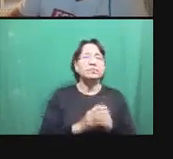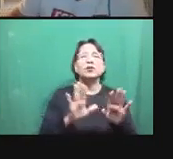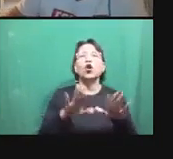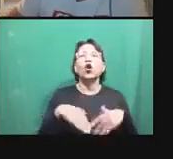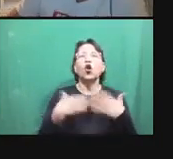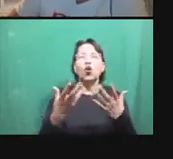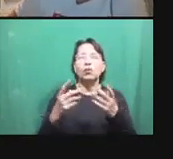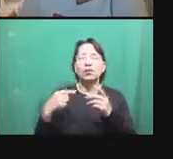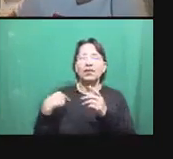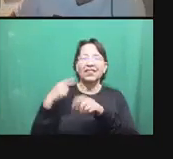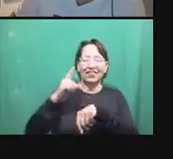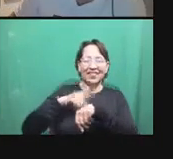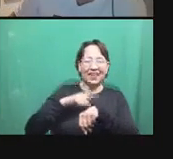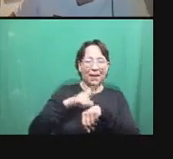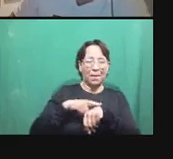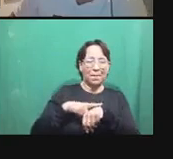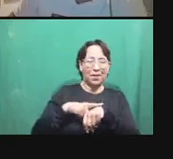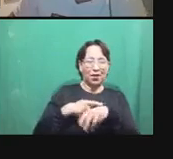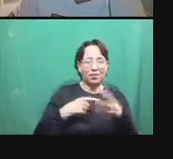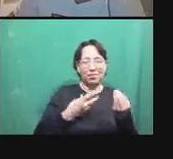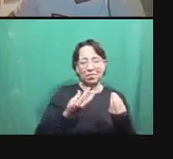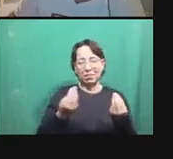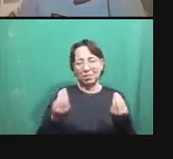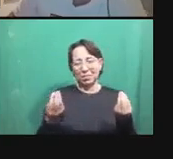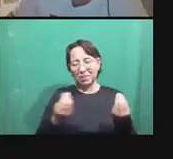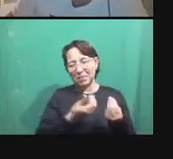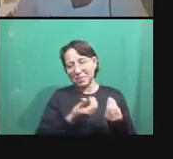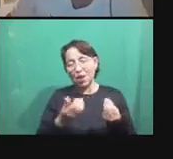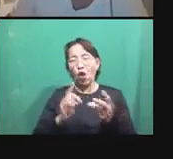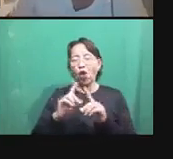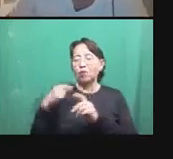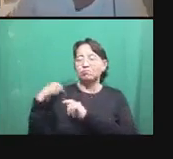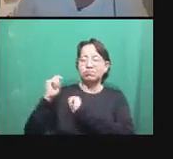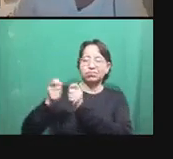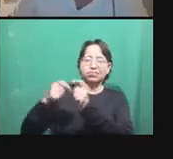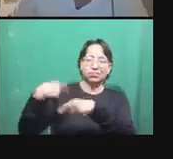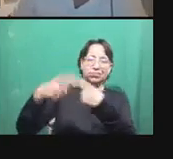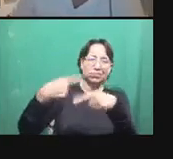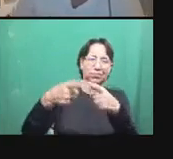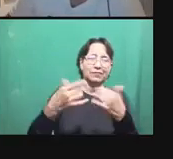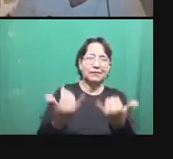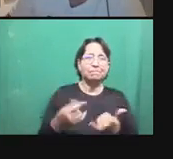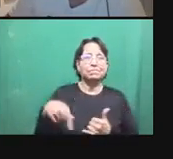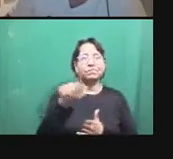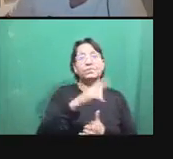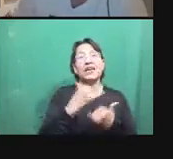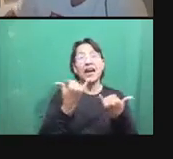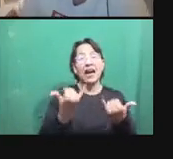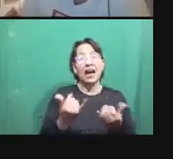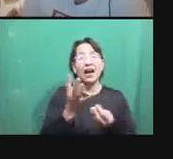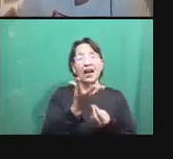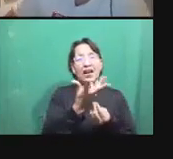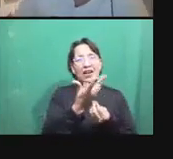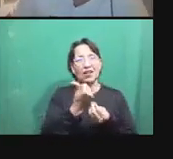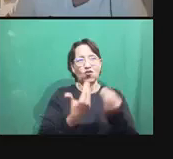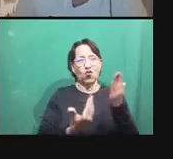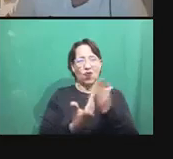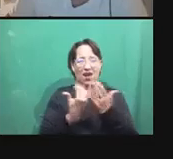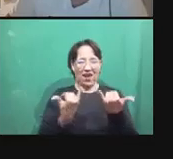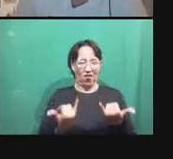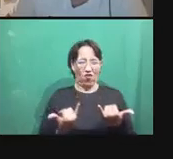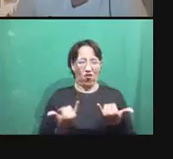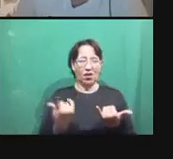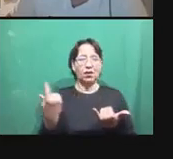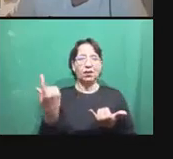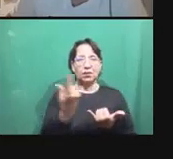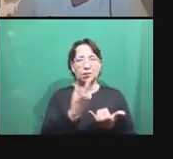época a otra, de una generación a la otra, ¿no? El movimiento de graffiti y arte urbano moderno que muchos consideran hoy ya se